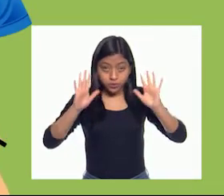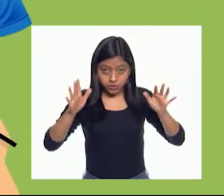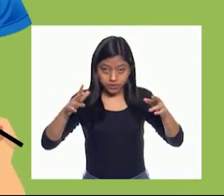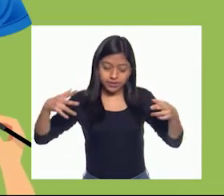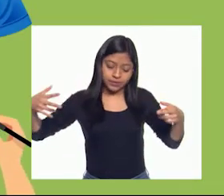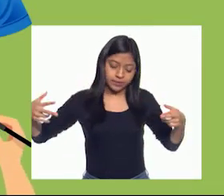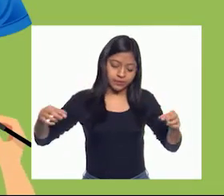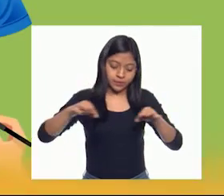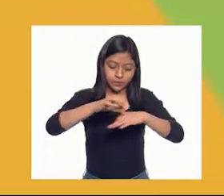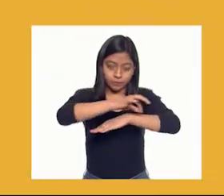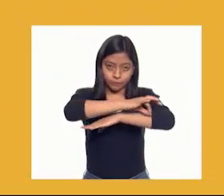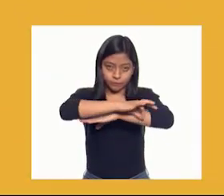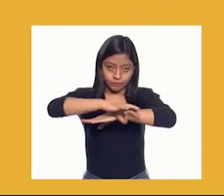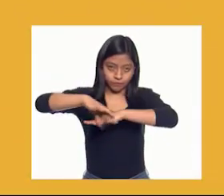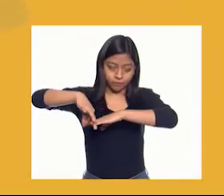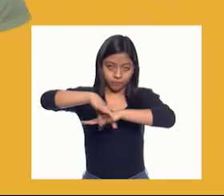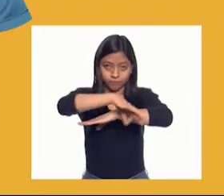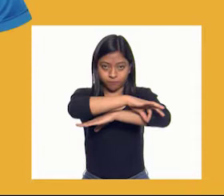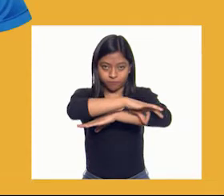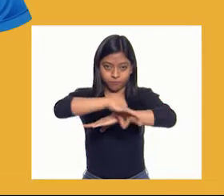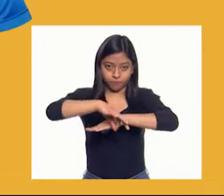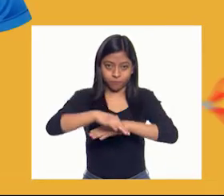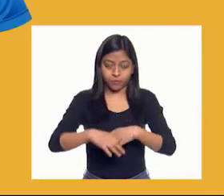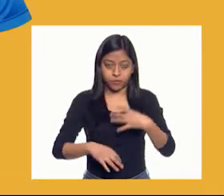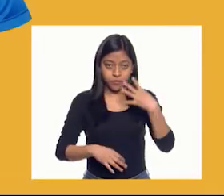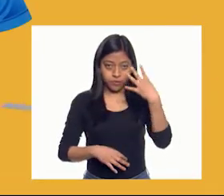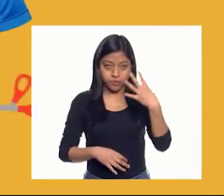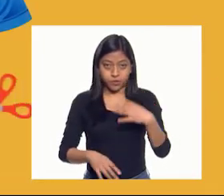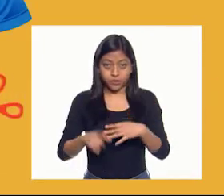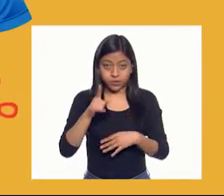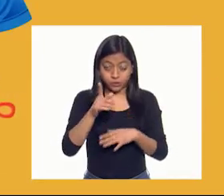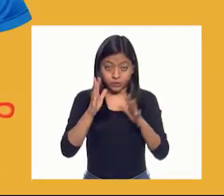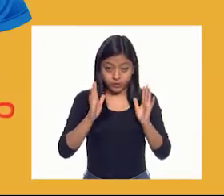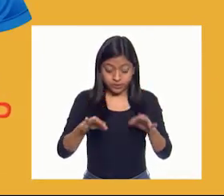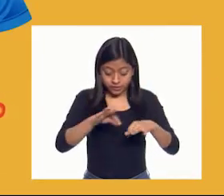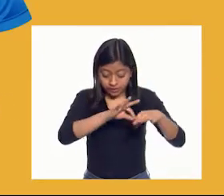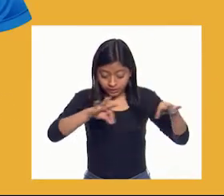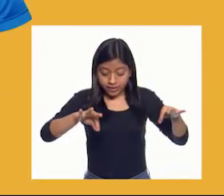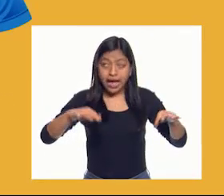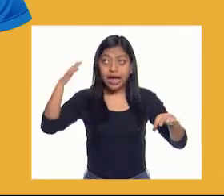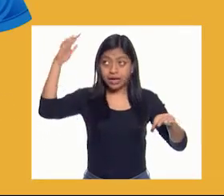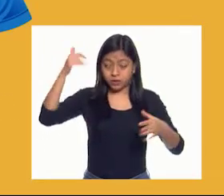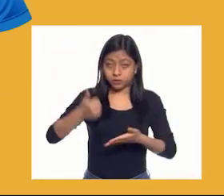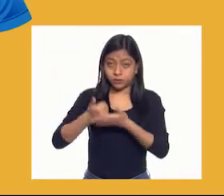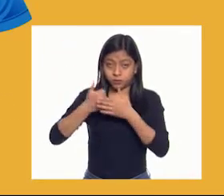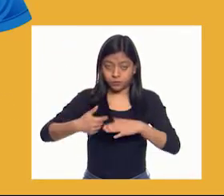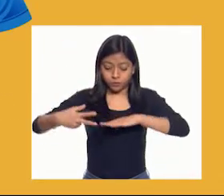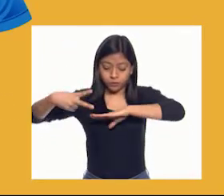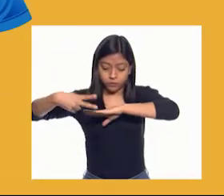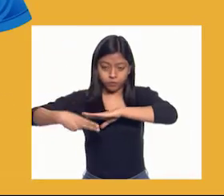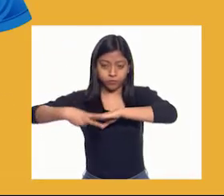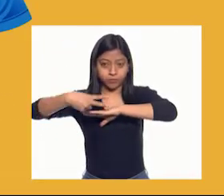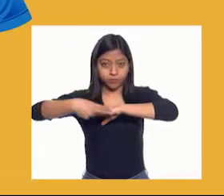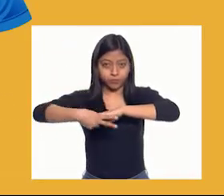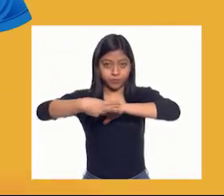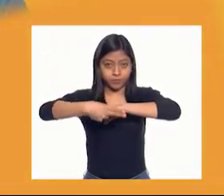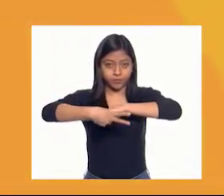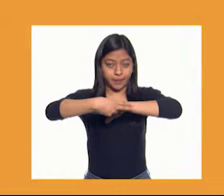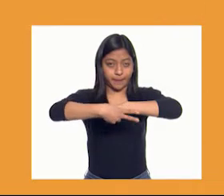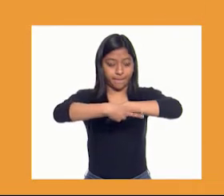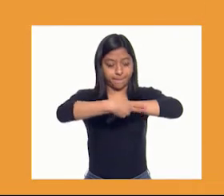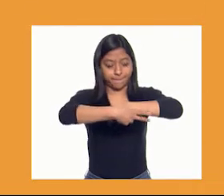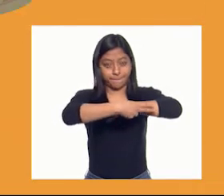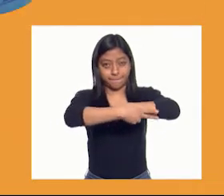horizontal entre los dos puntos. 4. Con ayuda de un adulto, corta sobre la línea horizontal que